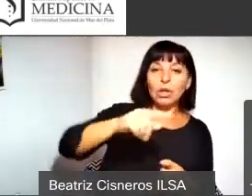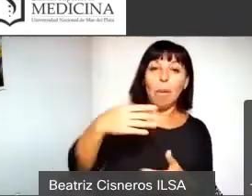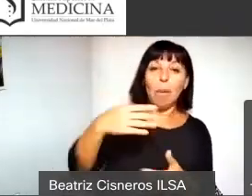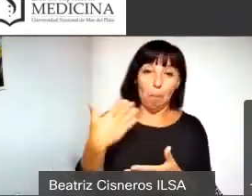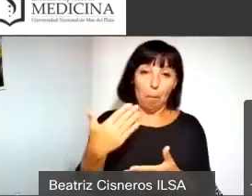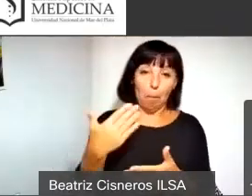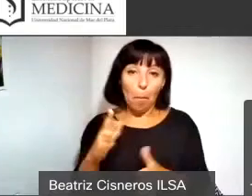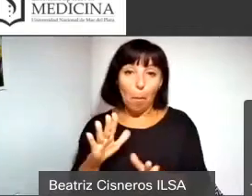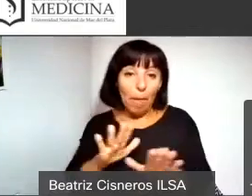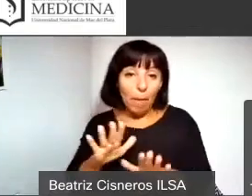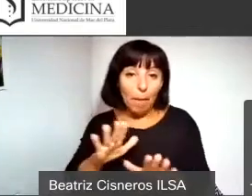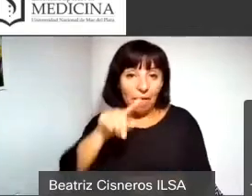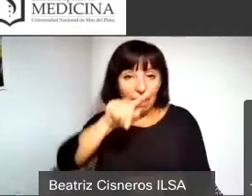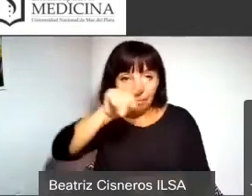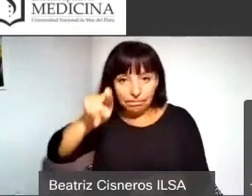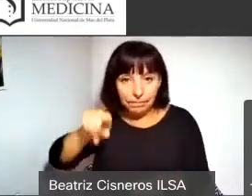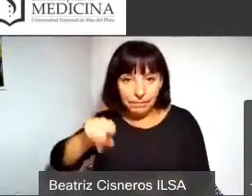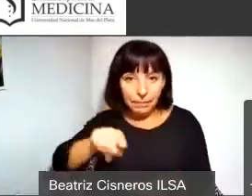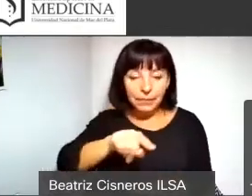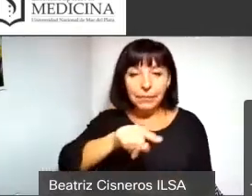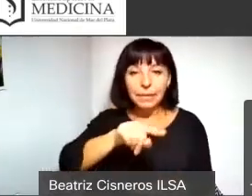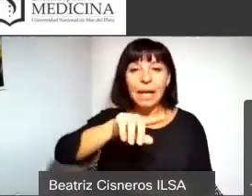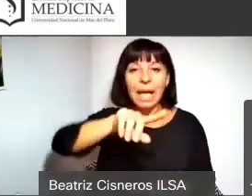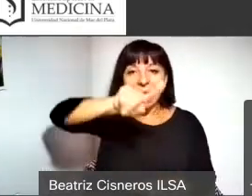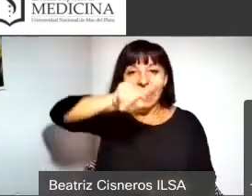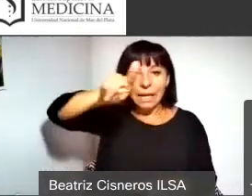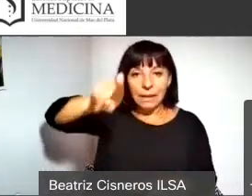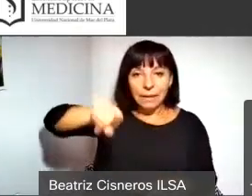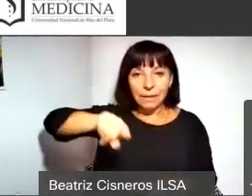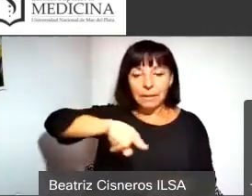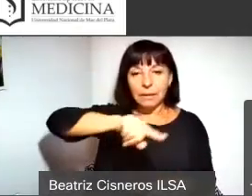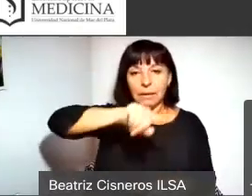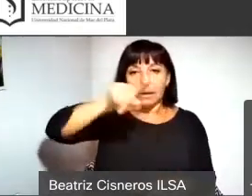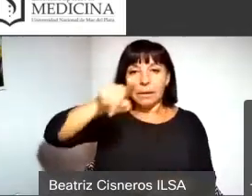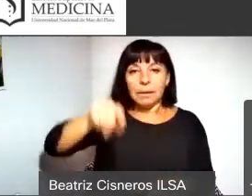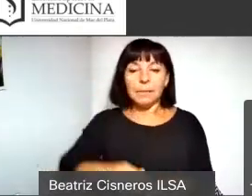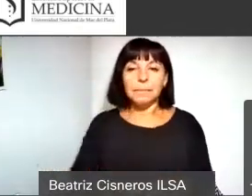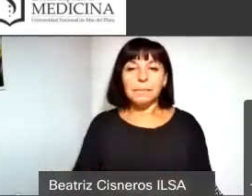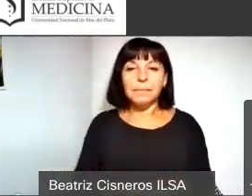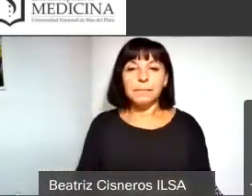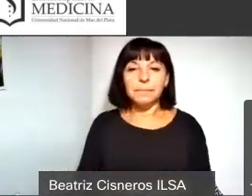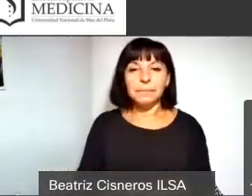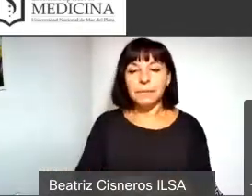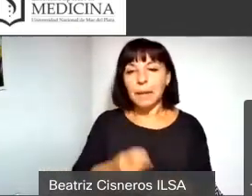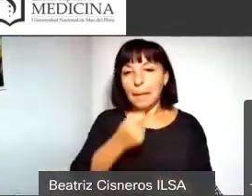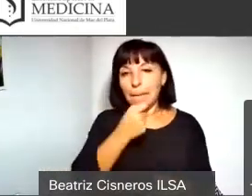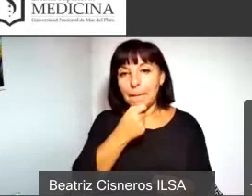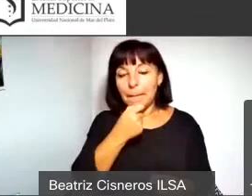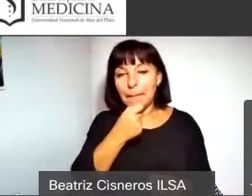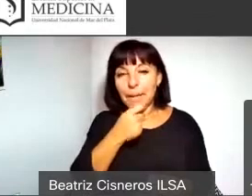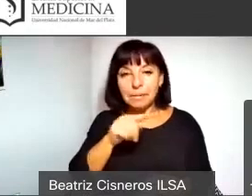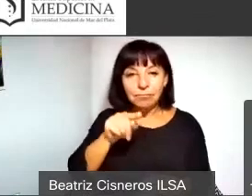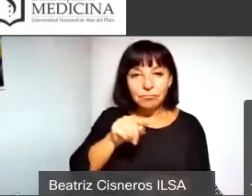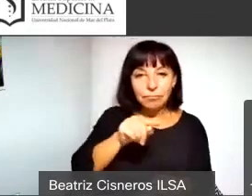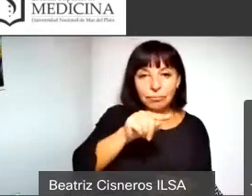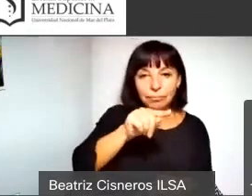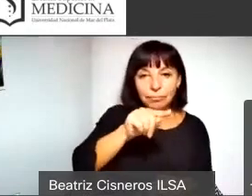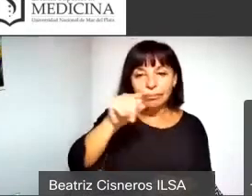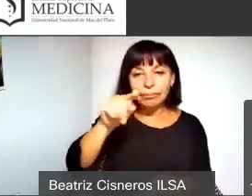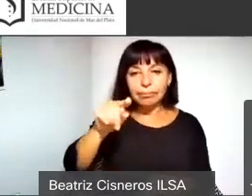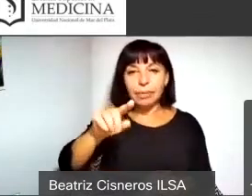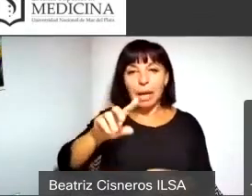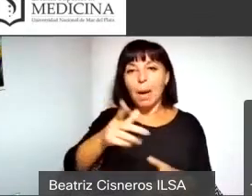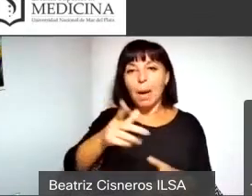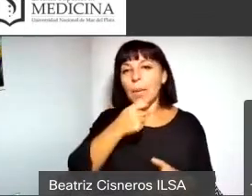un fosfolípido gira sobre su propio eje. Es como si fuera, no sé, una personita, ustedes que se paran y